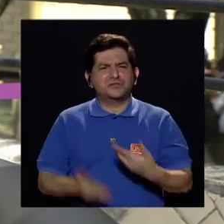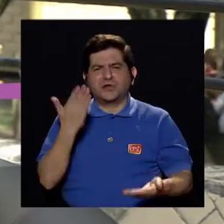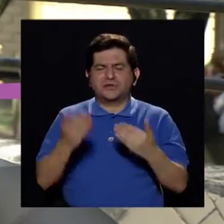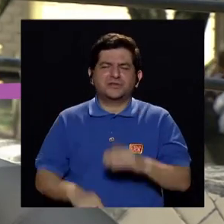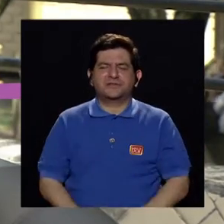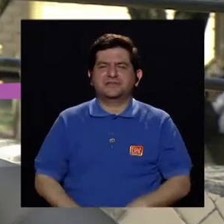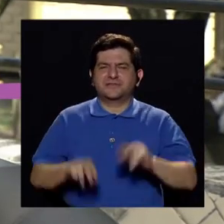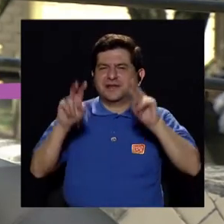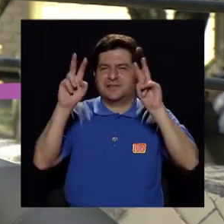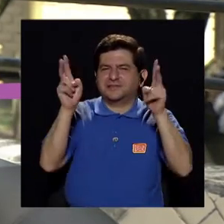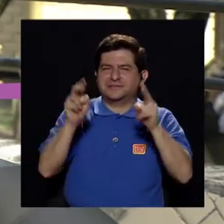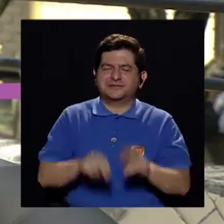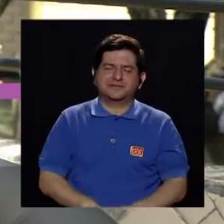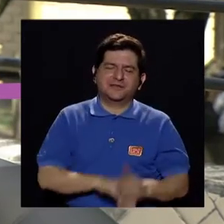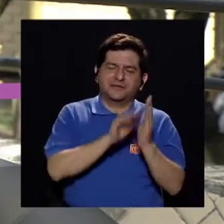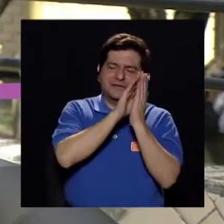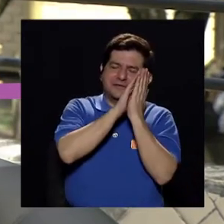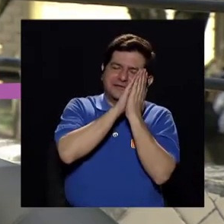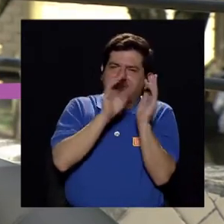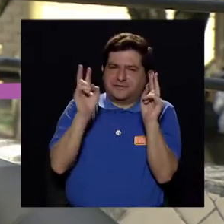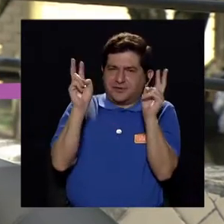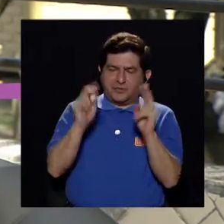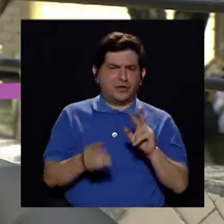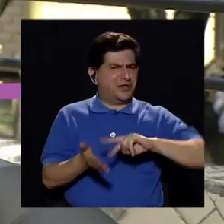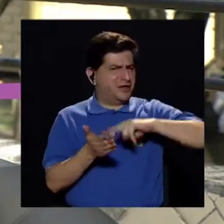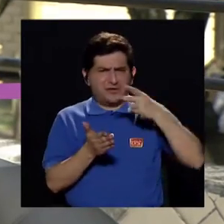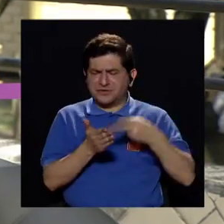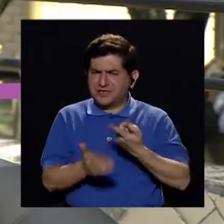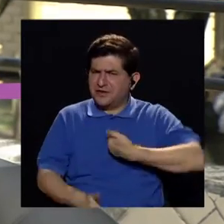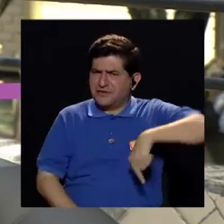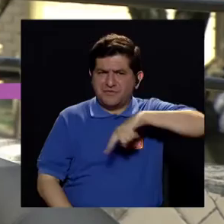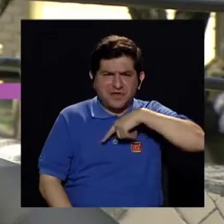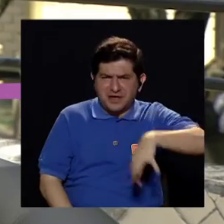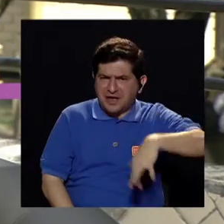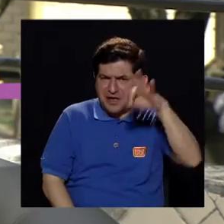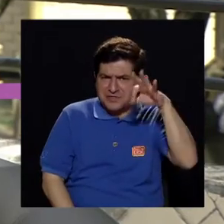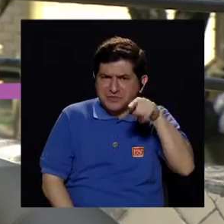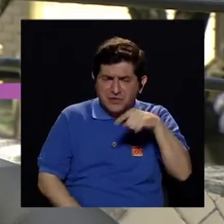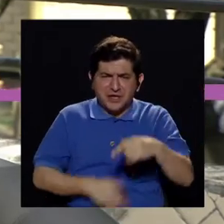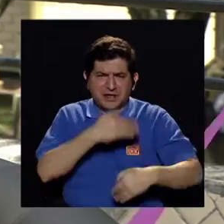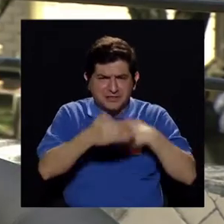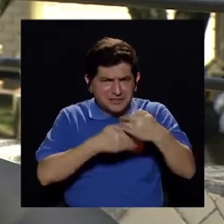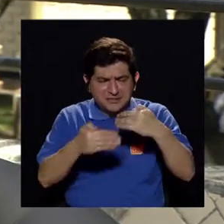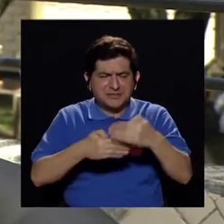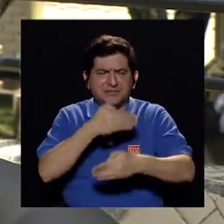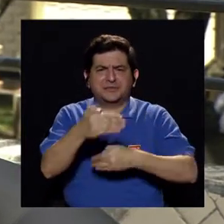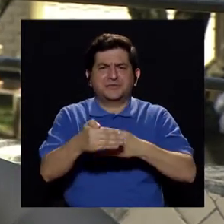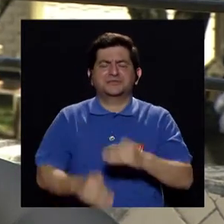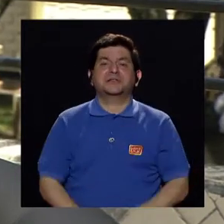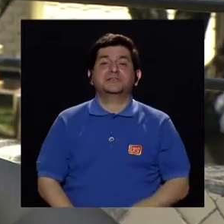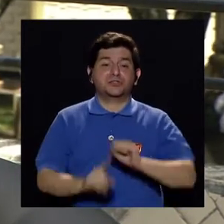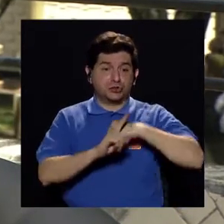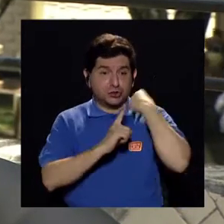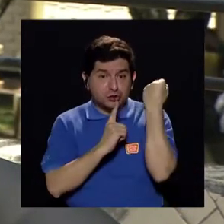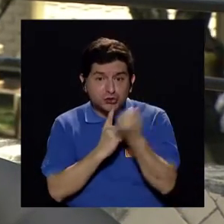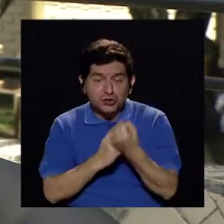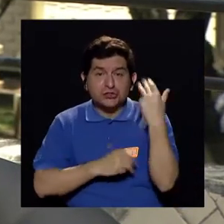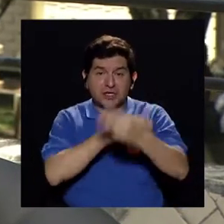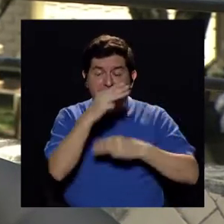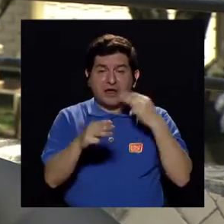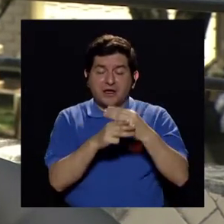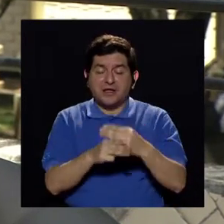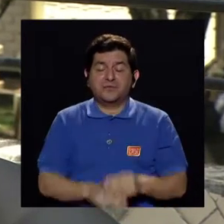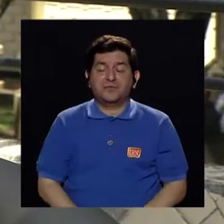poquitito dormidos. Y no porque hemos escogido estar dormidos, es porque la sociedad, el mundo está hecho para